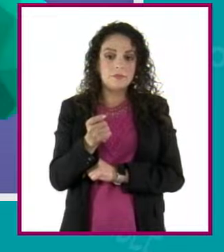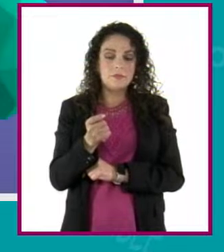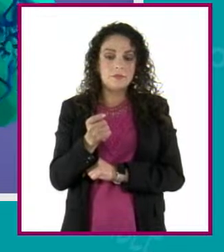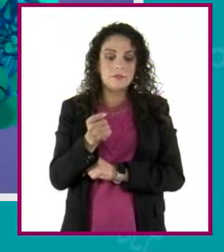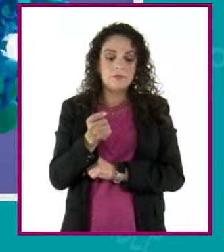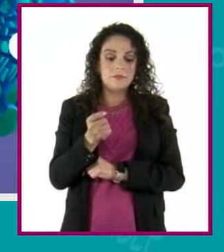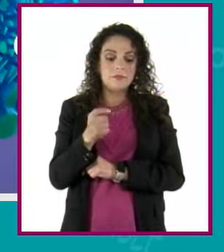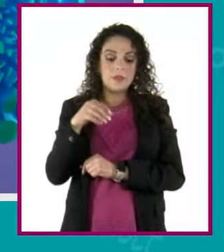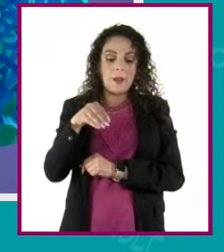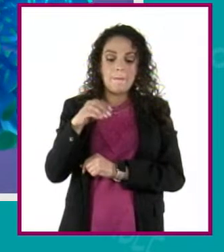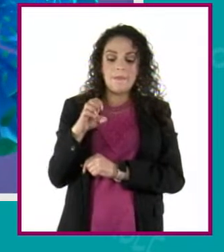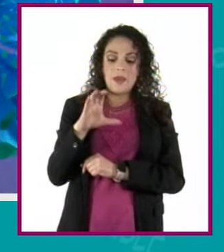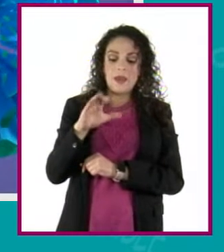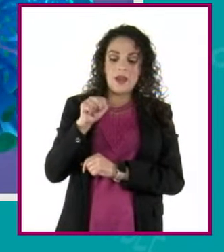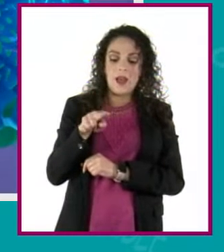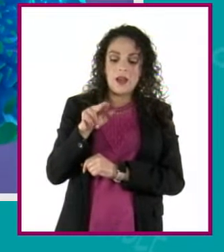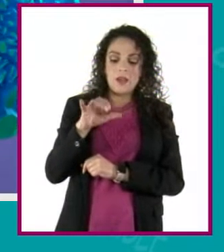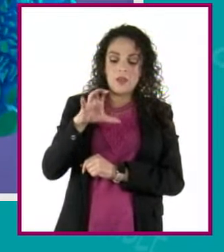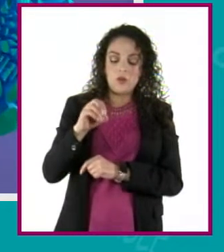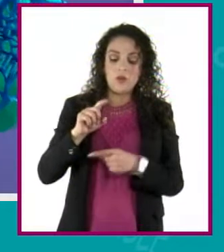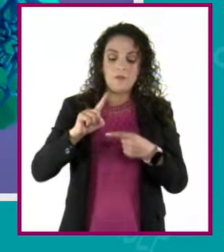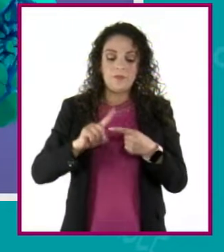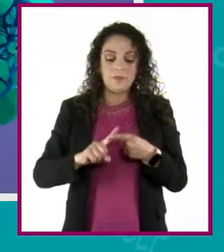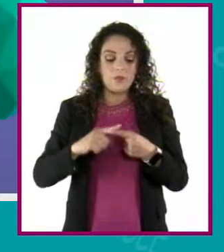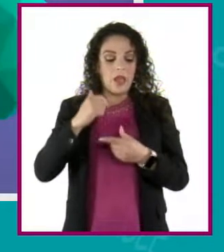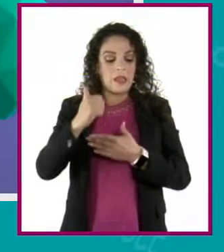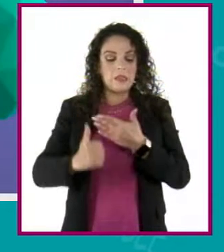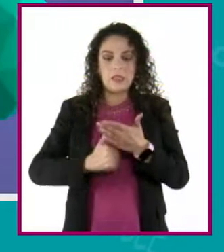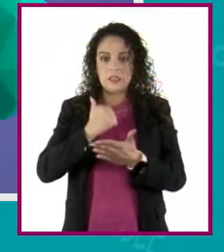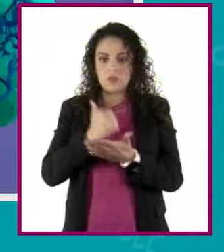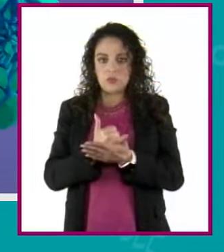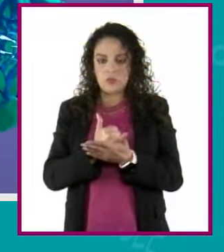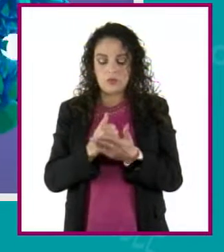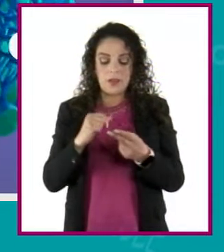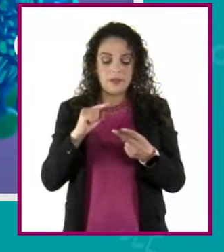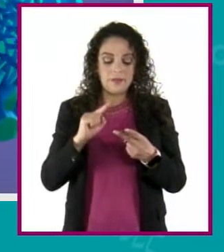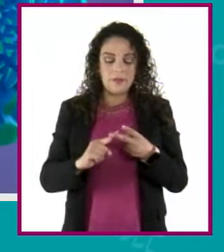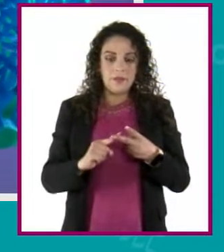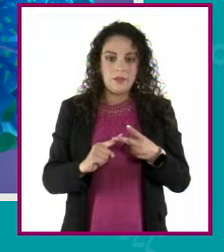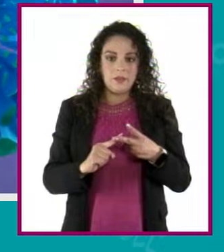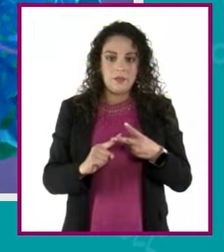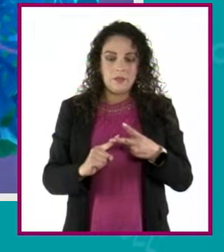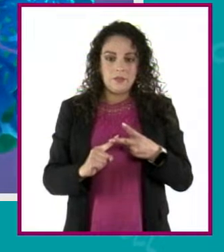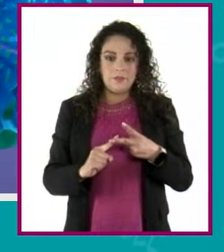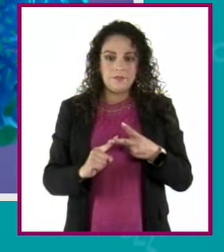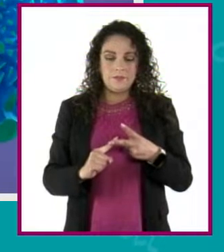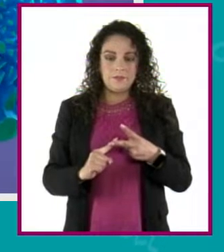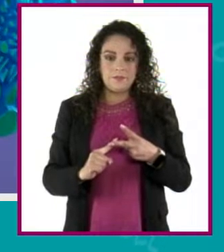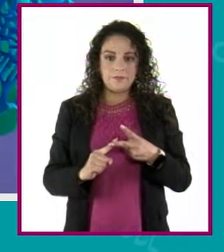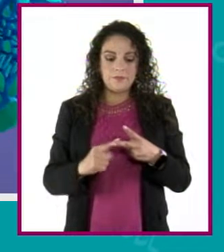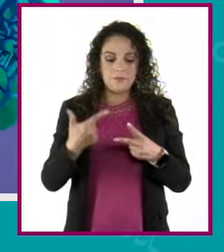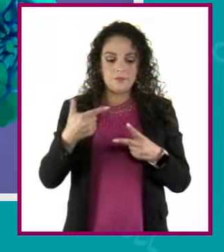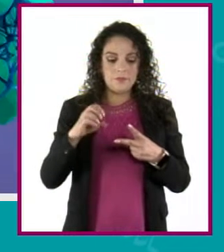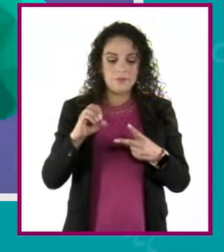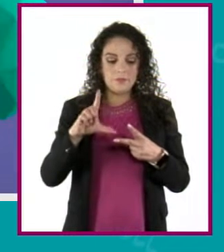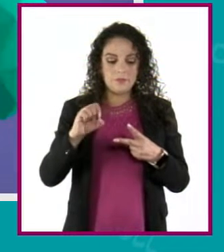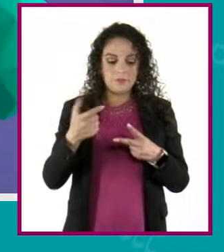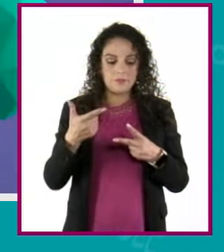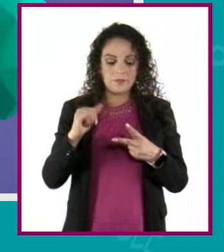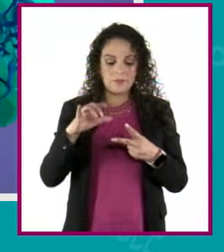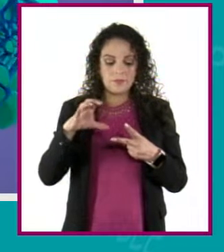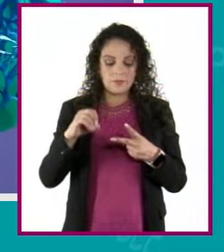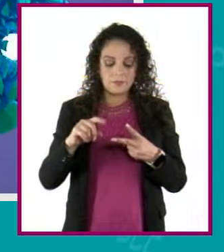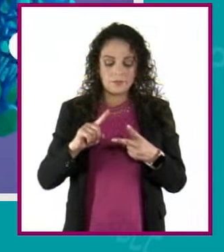dibujo mecánico, en el dibujo urbanístico, en lo geológico, en